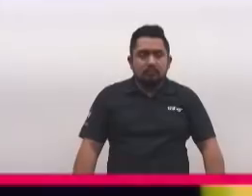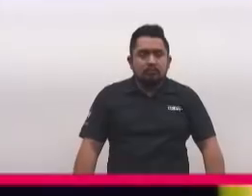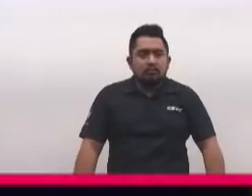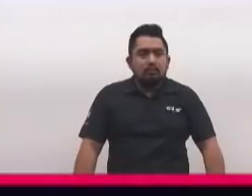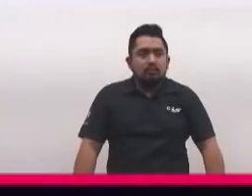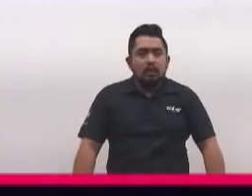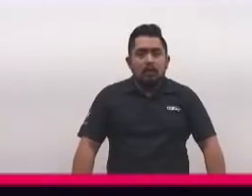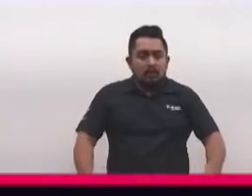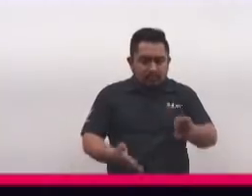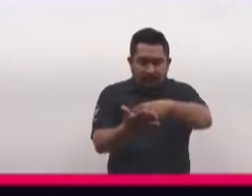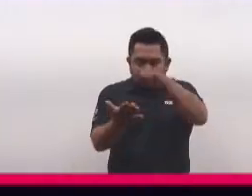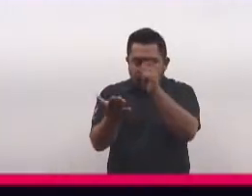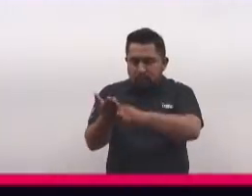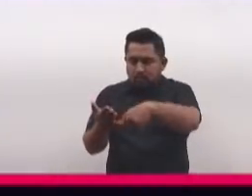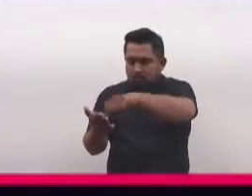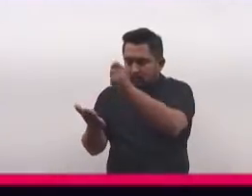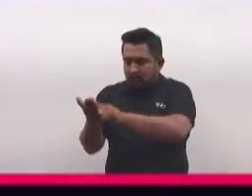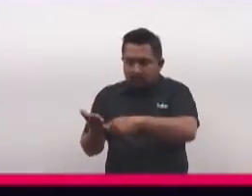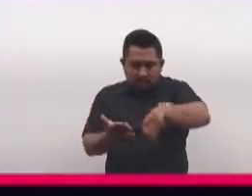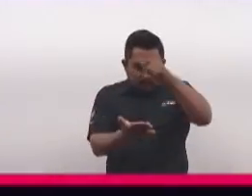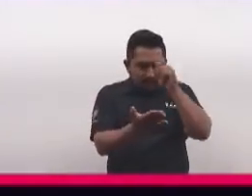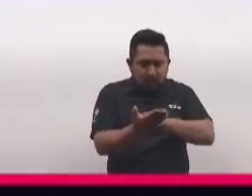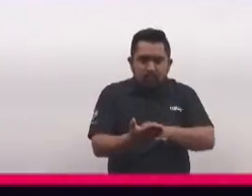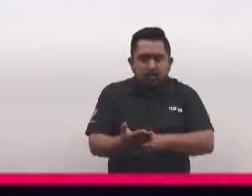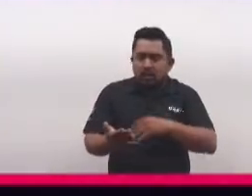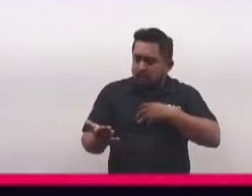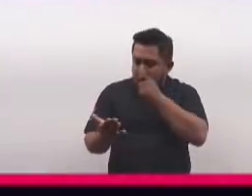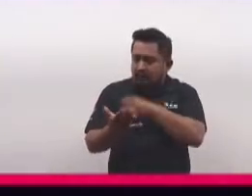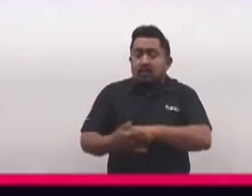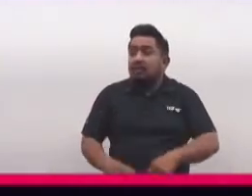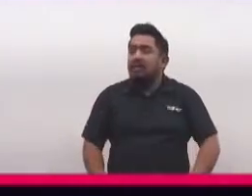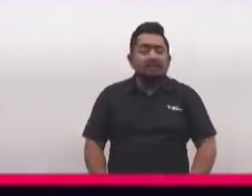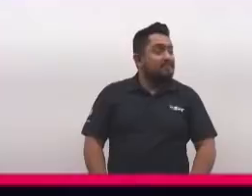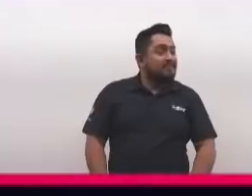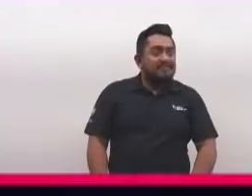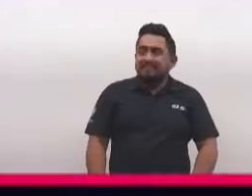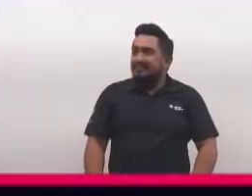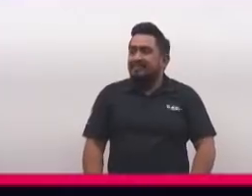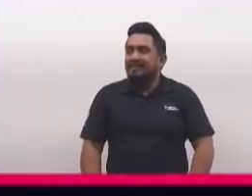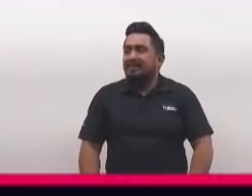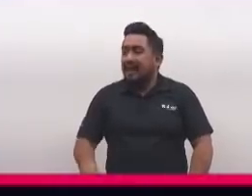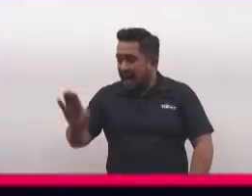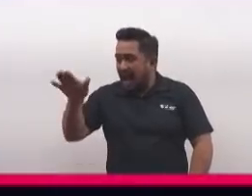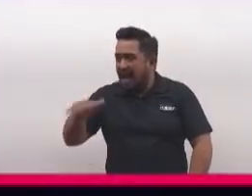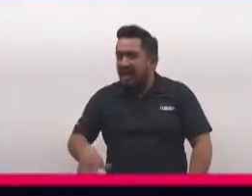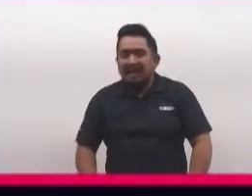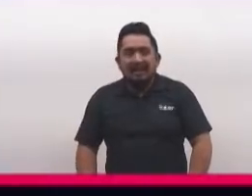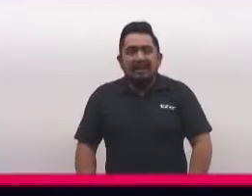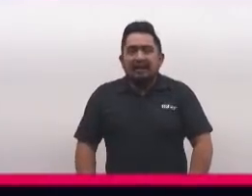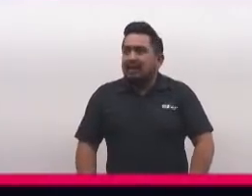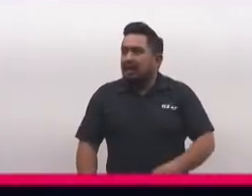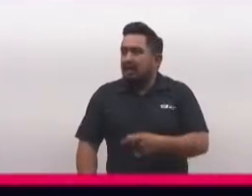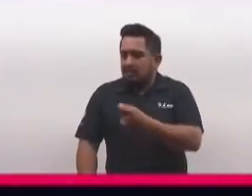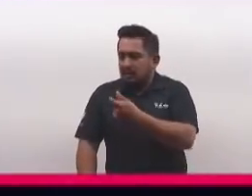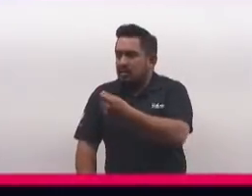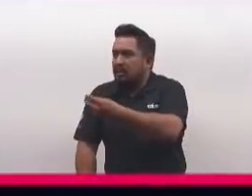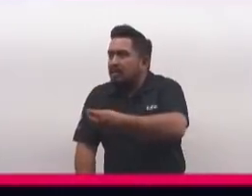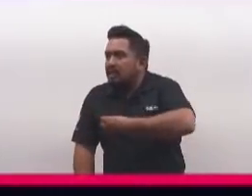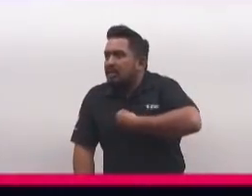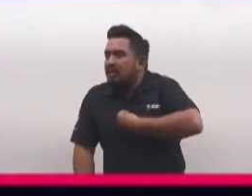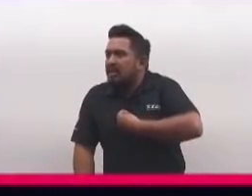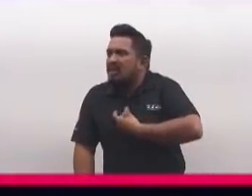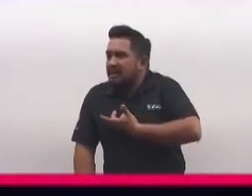firmaron todo y de repente se dieron amanecer las gracias le digo yo al vendedor y un cheque de